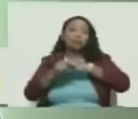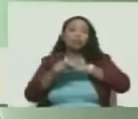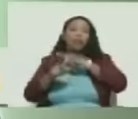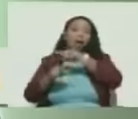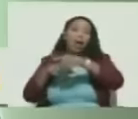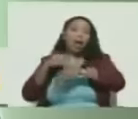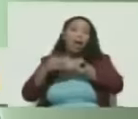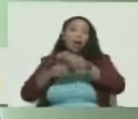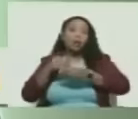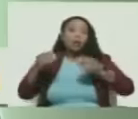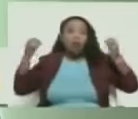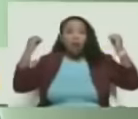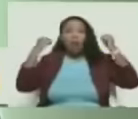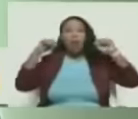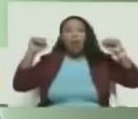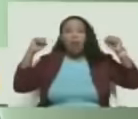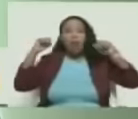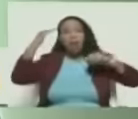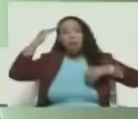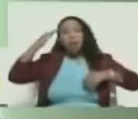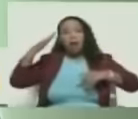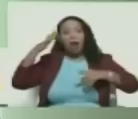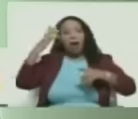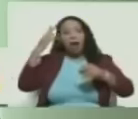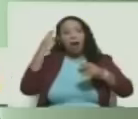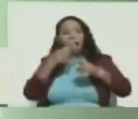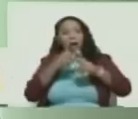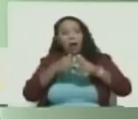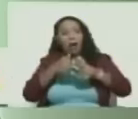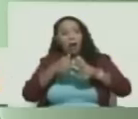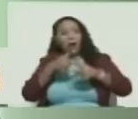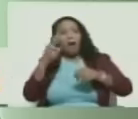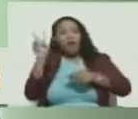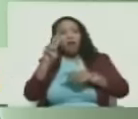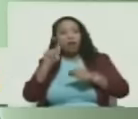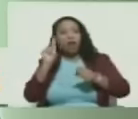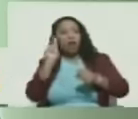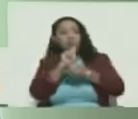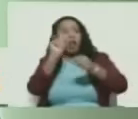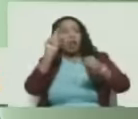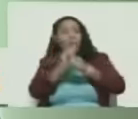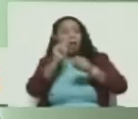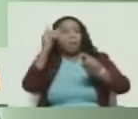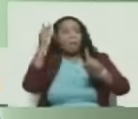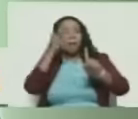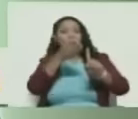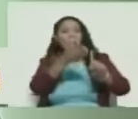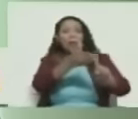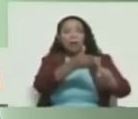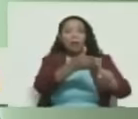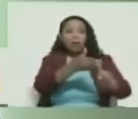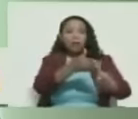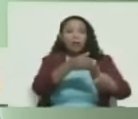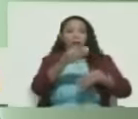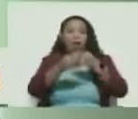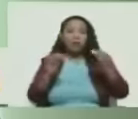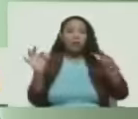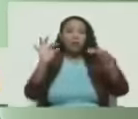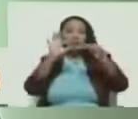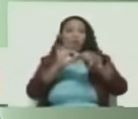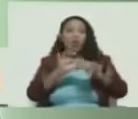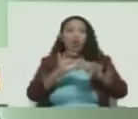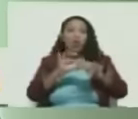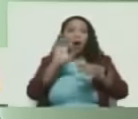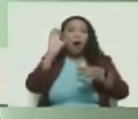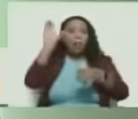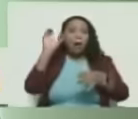hecho ejercicios militares amenazando directamente a Venezuela. Y además ha hecho alianzas con el país